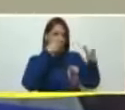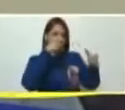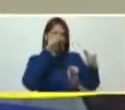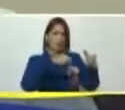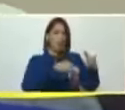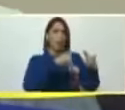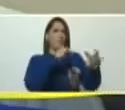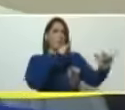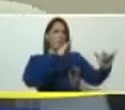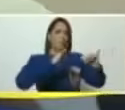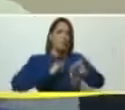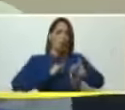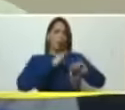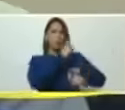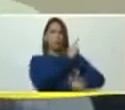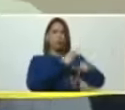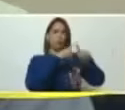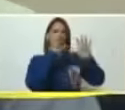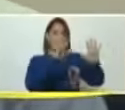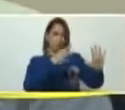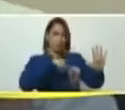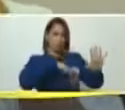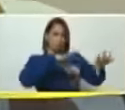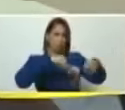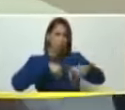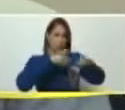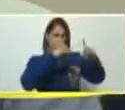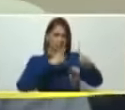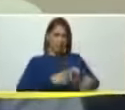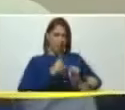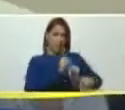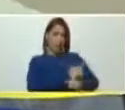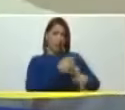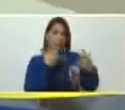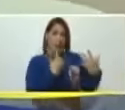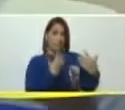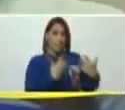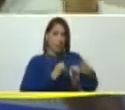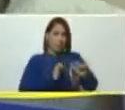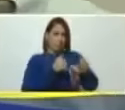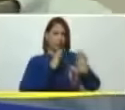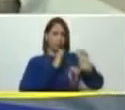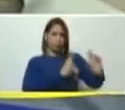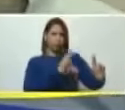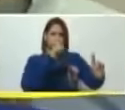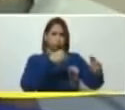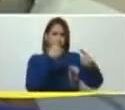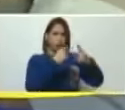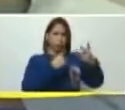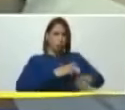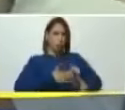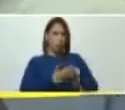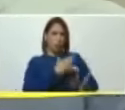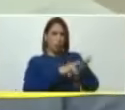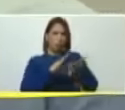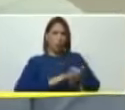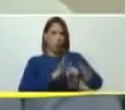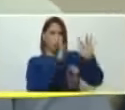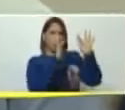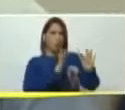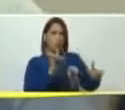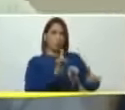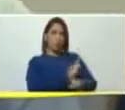el 1x10 y tomando decisiones de manera inmediata para empezar a dar respuesta a las cosas que se puedan resolver de manera inmediata y las